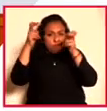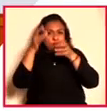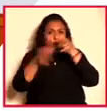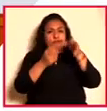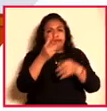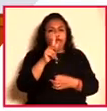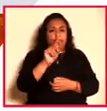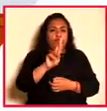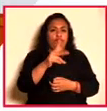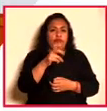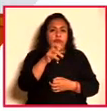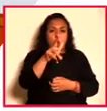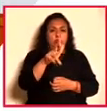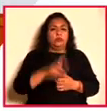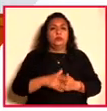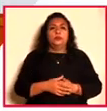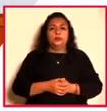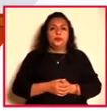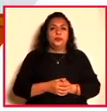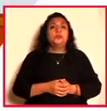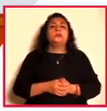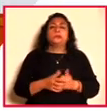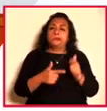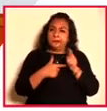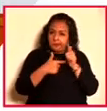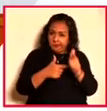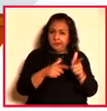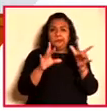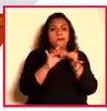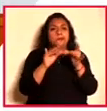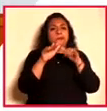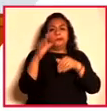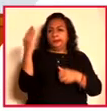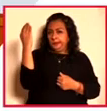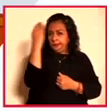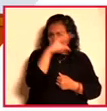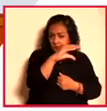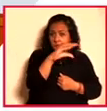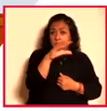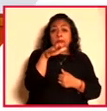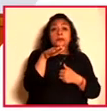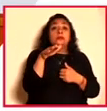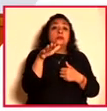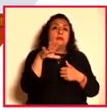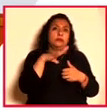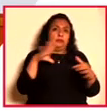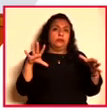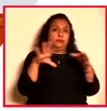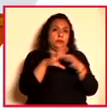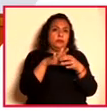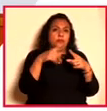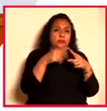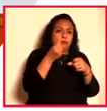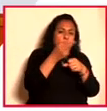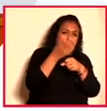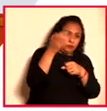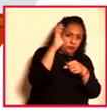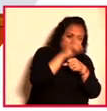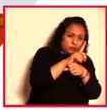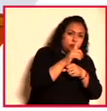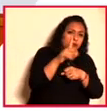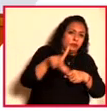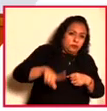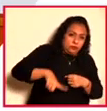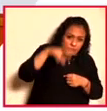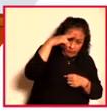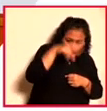Gaspar. Y seguimos platicando de fotografía a propósito del vínculo entre la Secretaría de Cultura del Gobierno de México